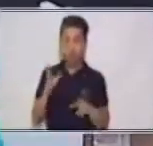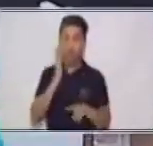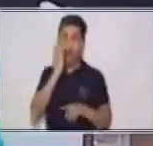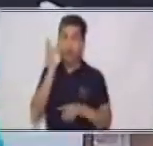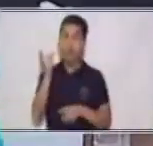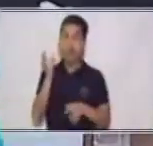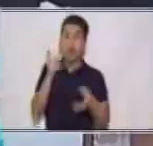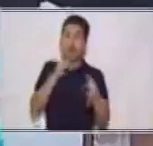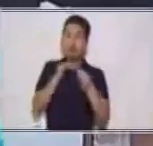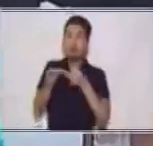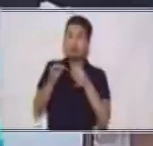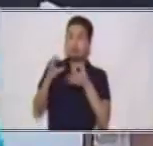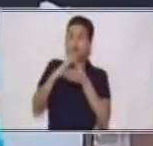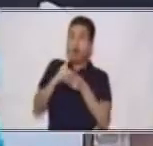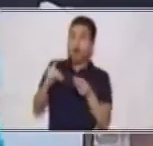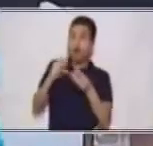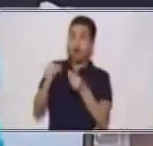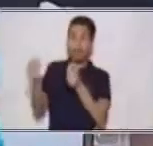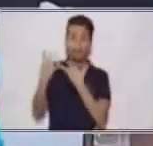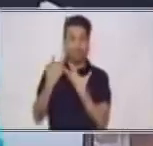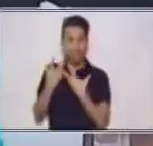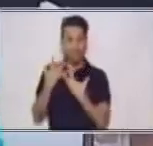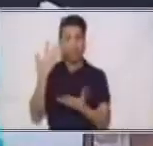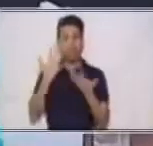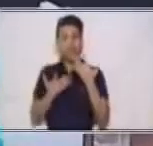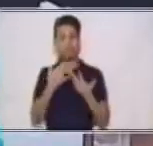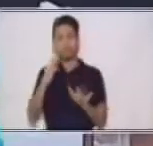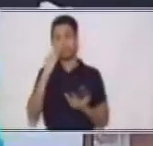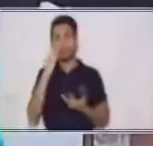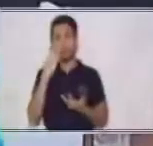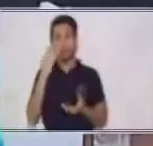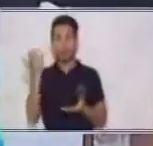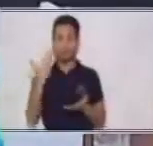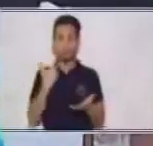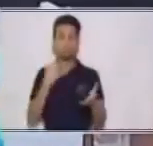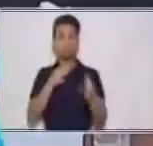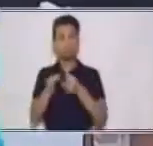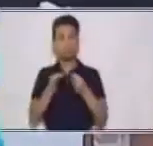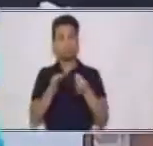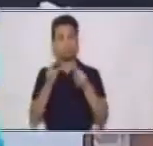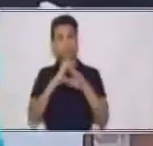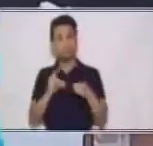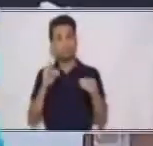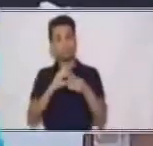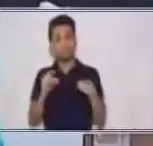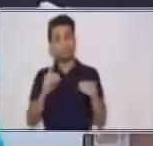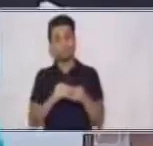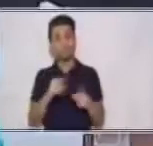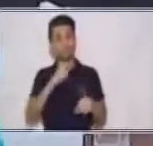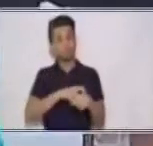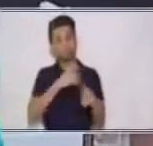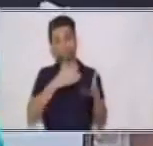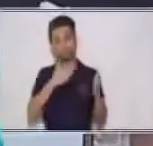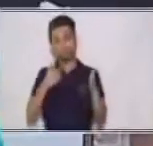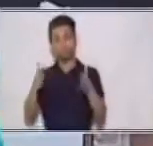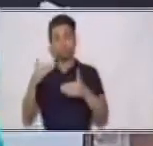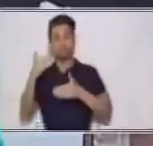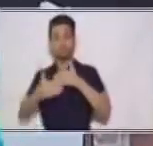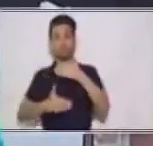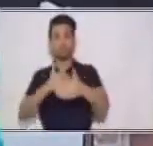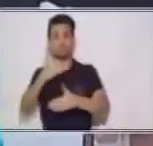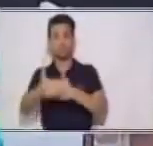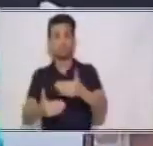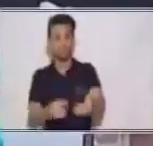abuelitos, posiblemente de nuestros papás, y así nos vamos a ir nosotros en generación en generación.